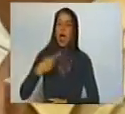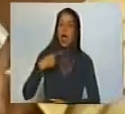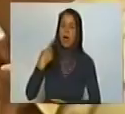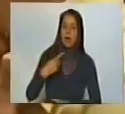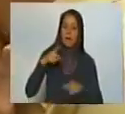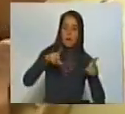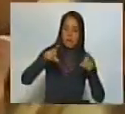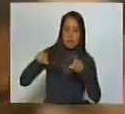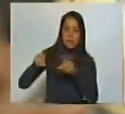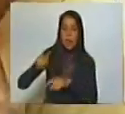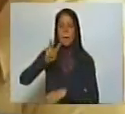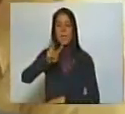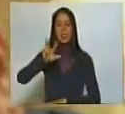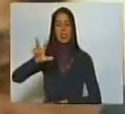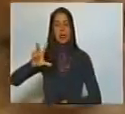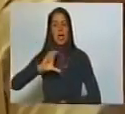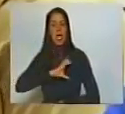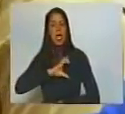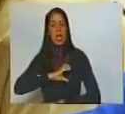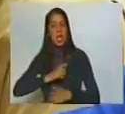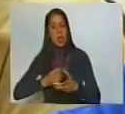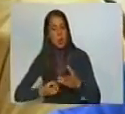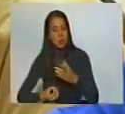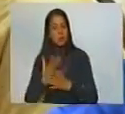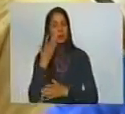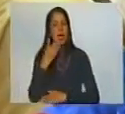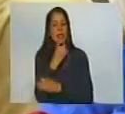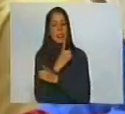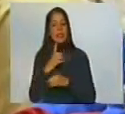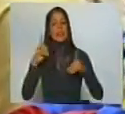democracia puntofijista que comenzó el 23 de enero, ¿cierto?